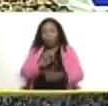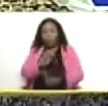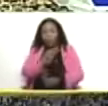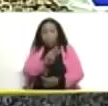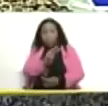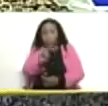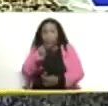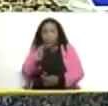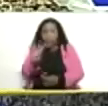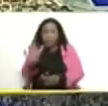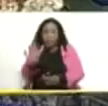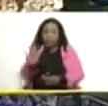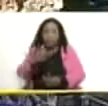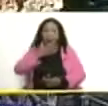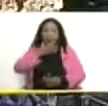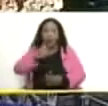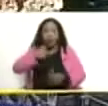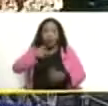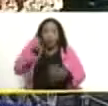diciembre, aquí lo tengo en la mano,